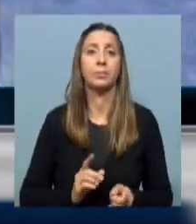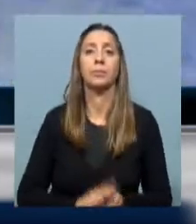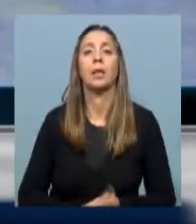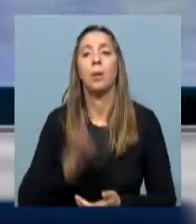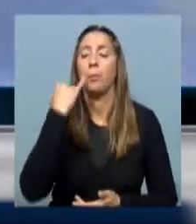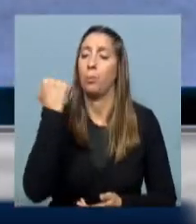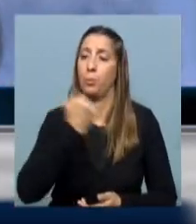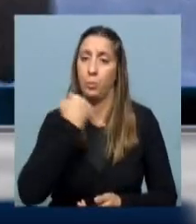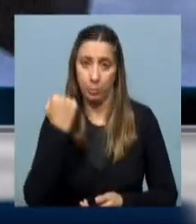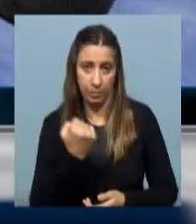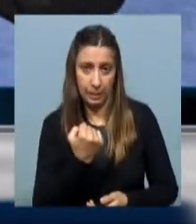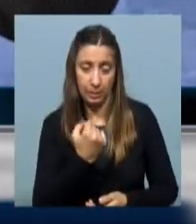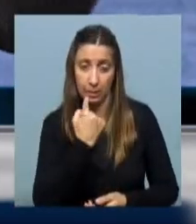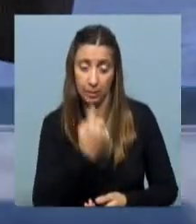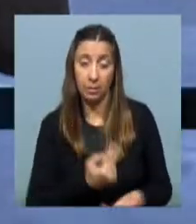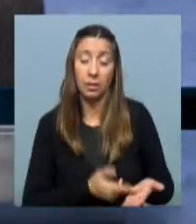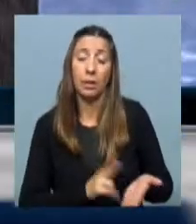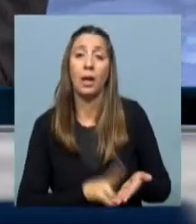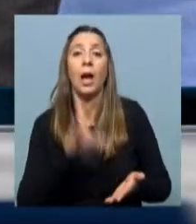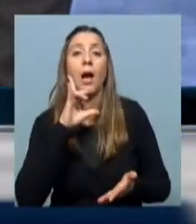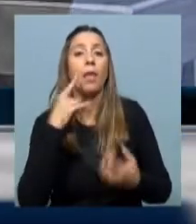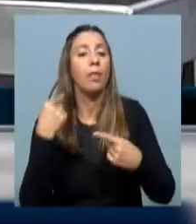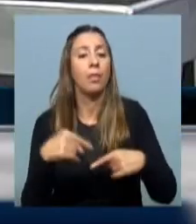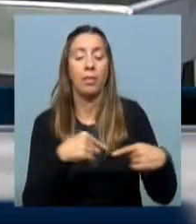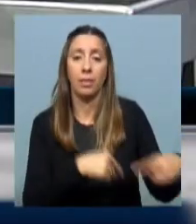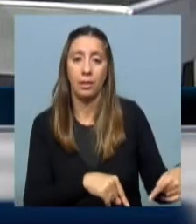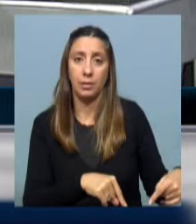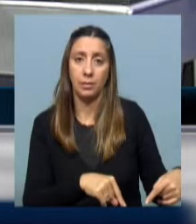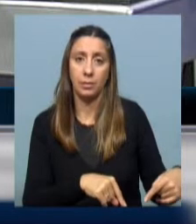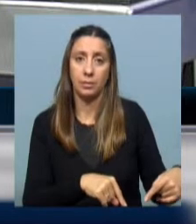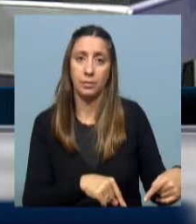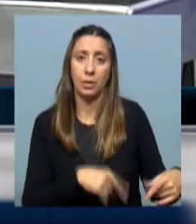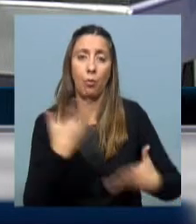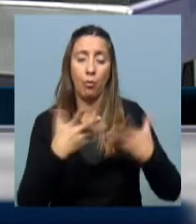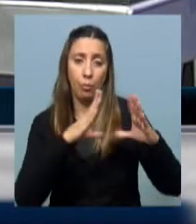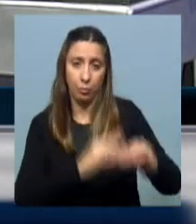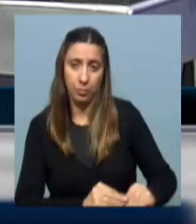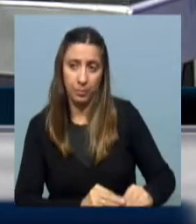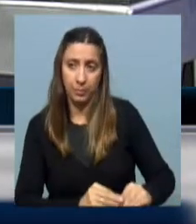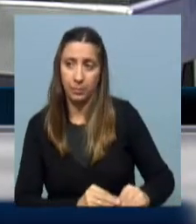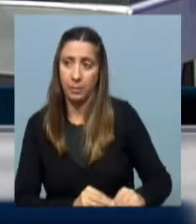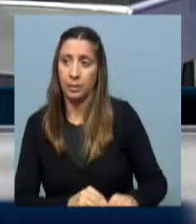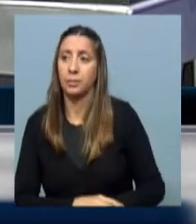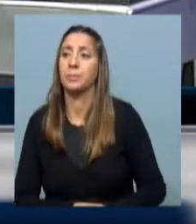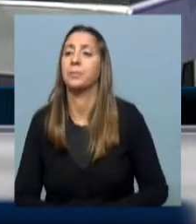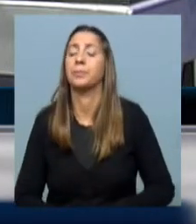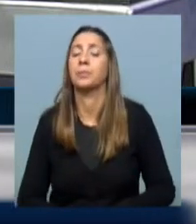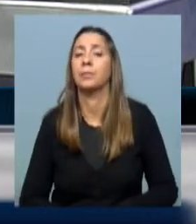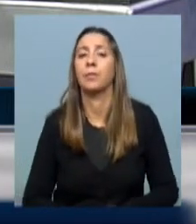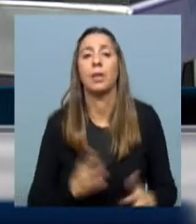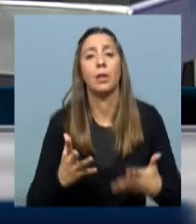muy importante remarcar lo que decía Alida, la diferencia, Godoy, entre fuego extinguido, quiero que me remarque